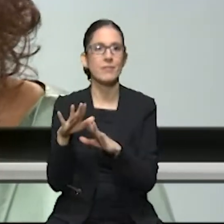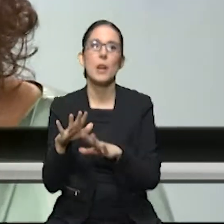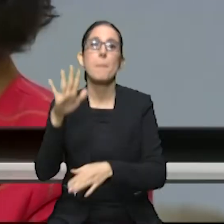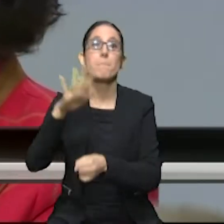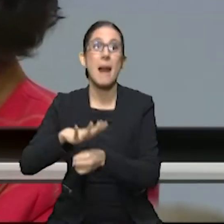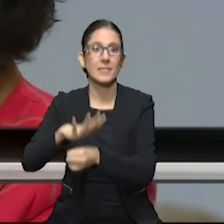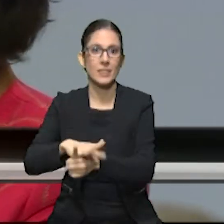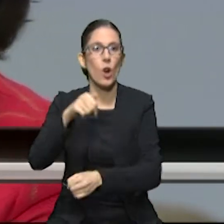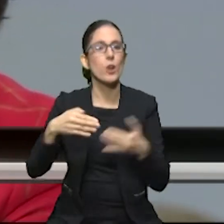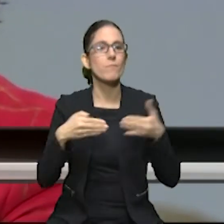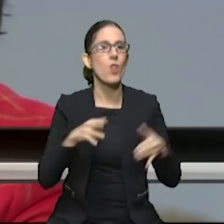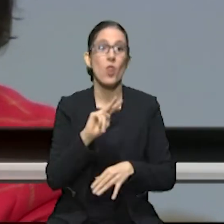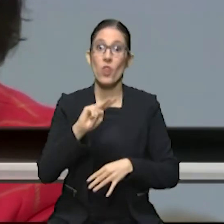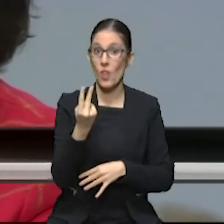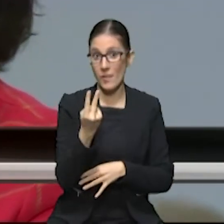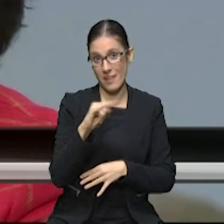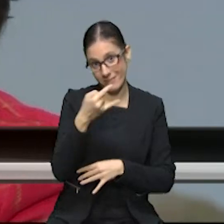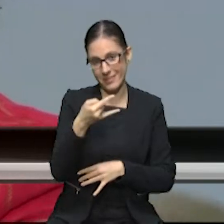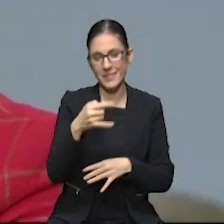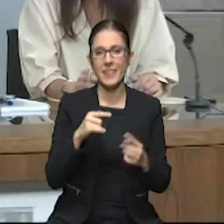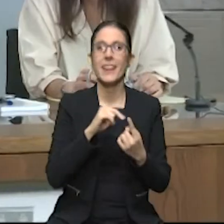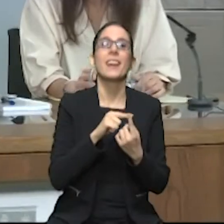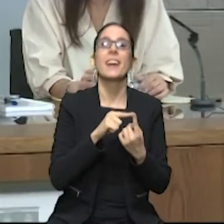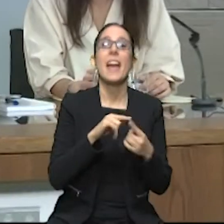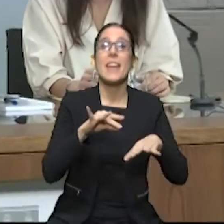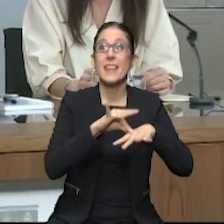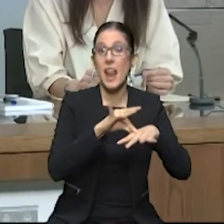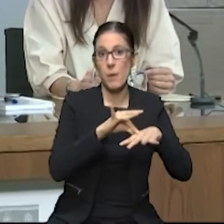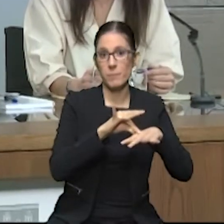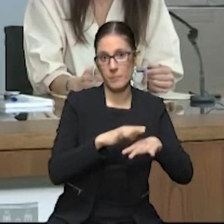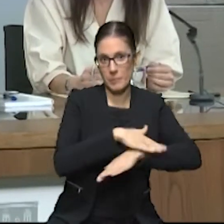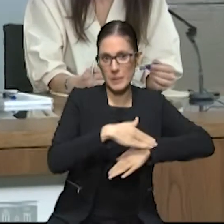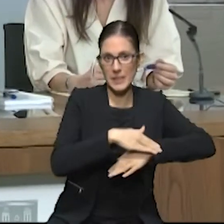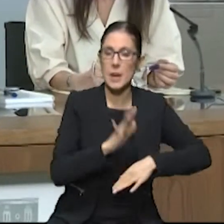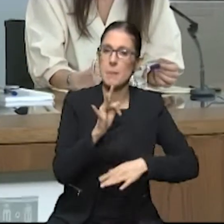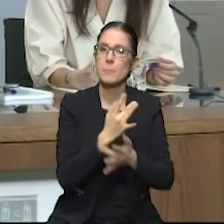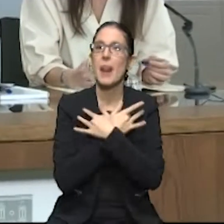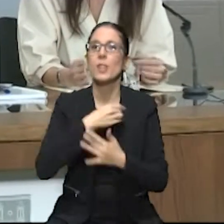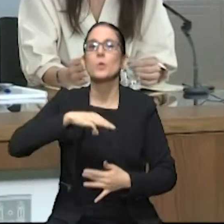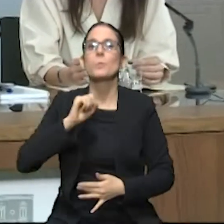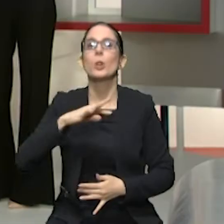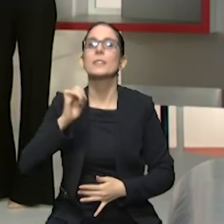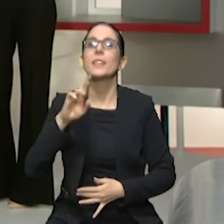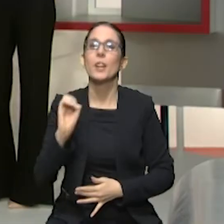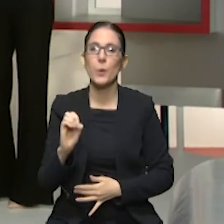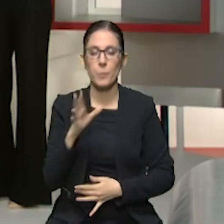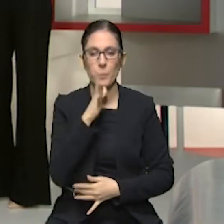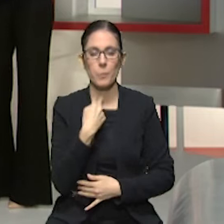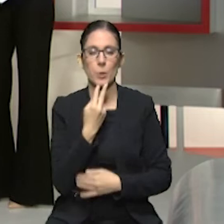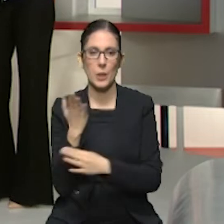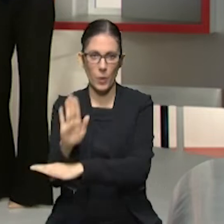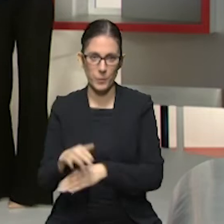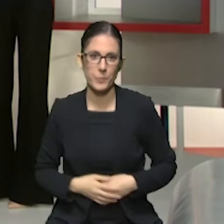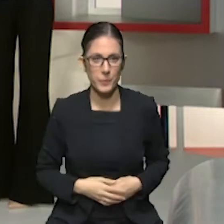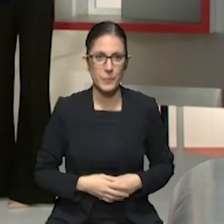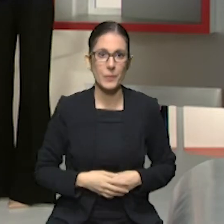Jesús Montero como nueva portavoz e Irene Montero como ministra. La segunda como portavoz y propuesta. Noticia que